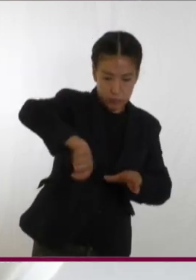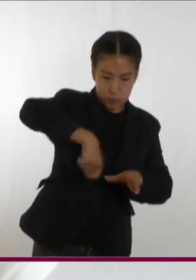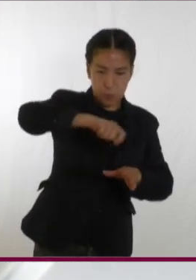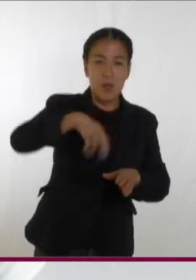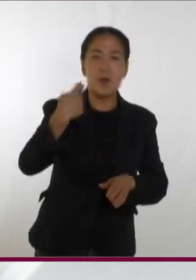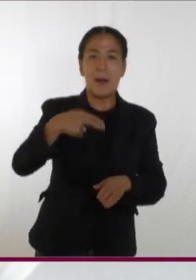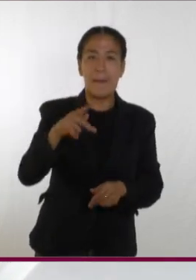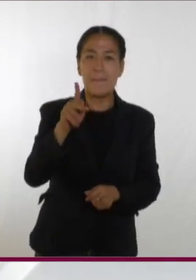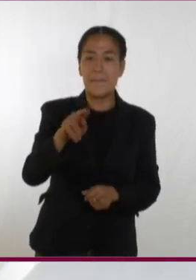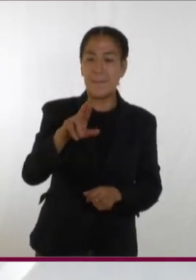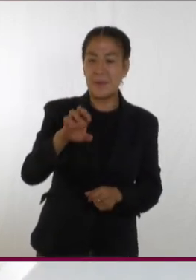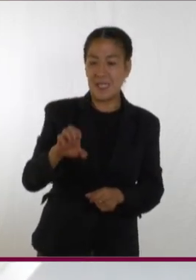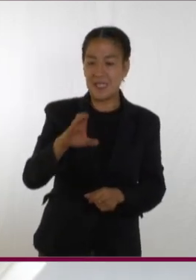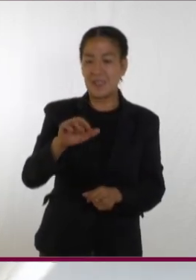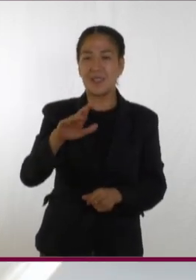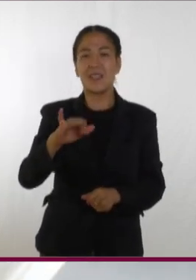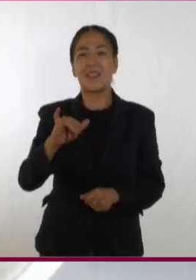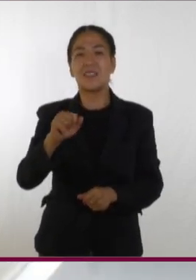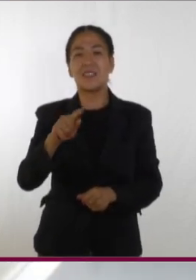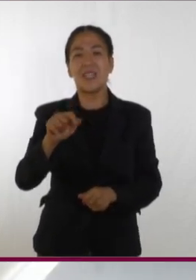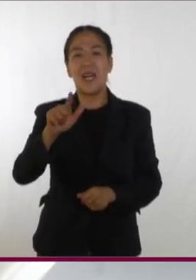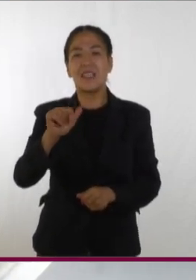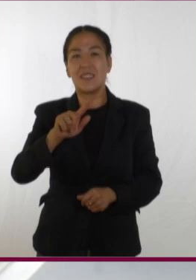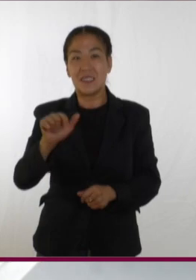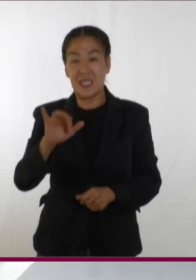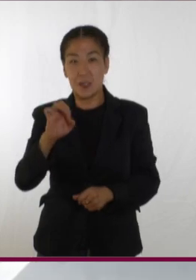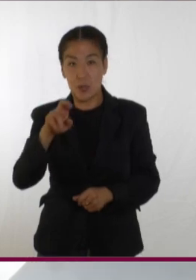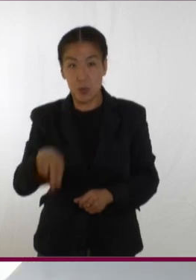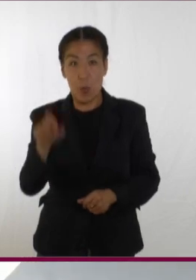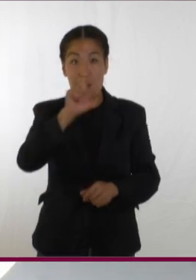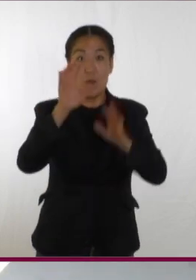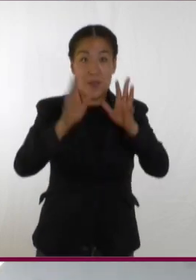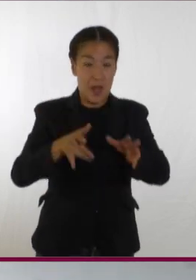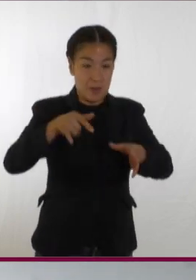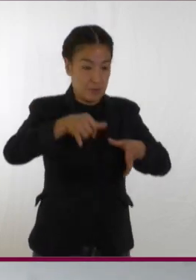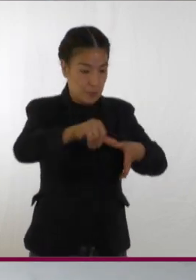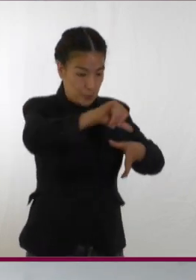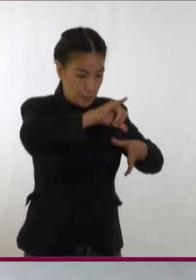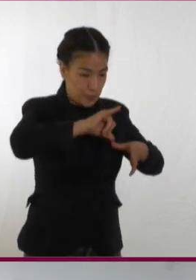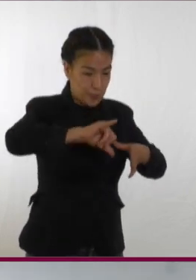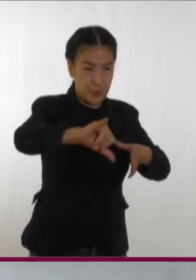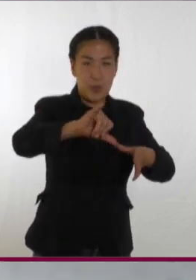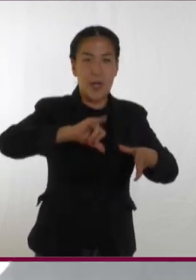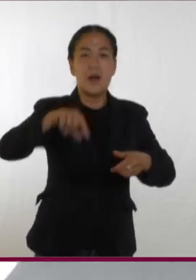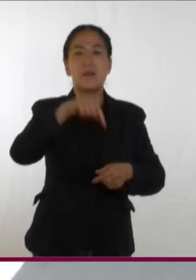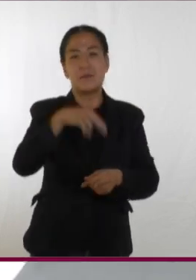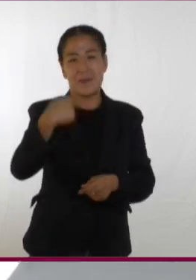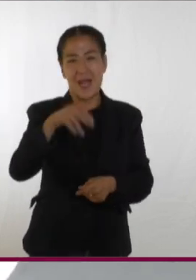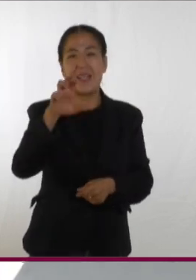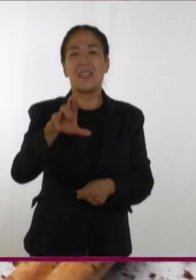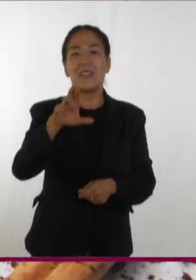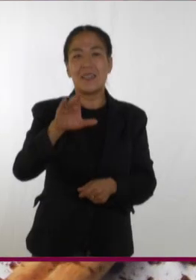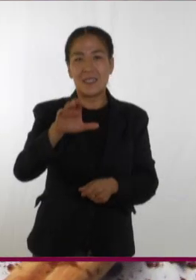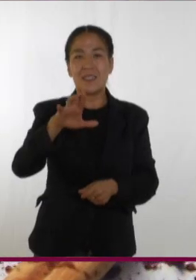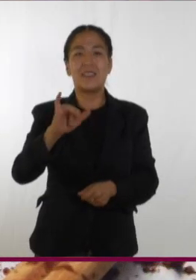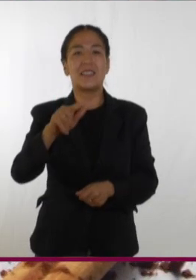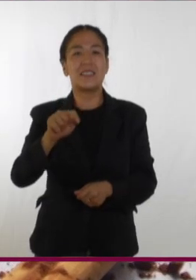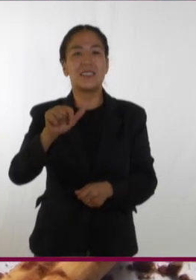Cuando estuvo fundido y fluido se le llama precristalización. Cuando ya lo vaciamos en el molde se le